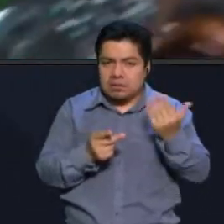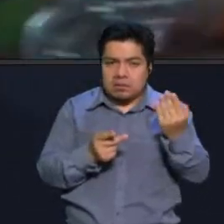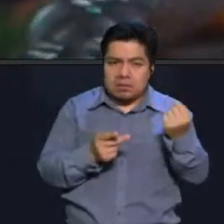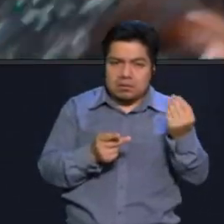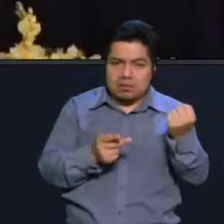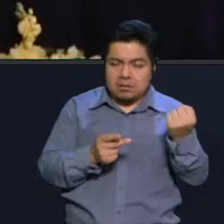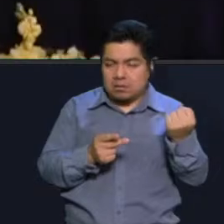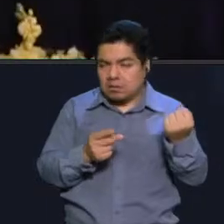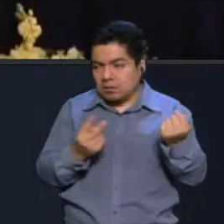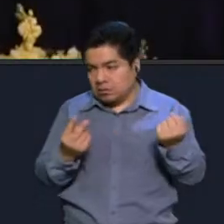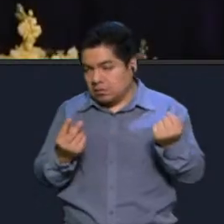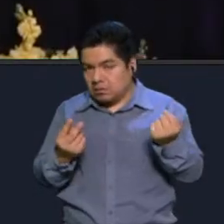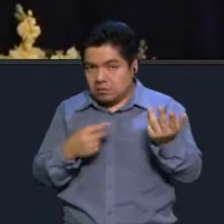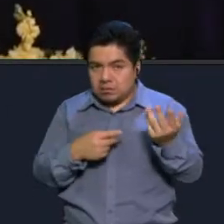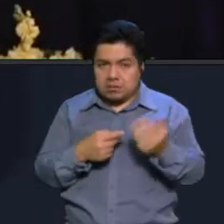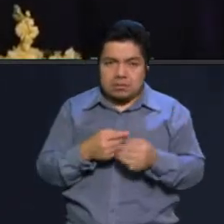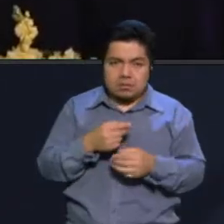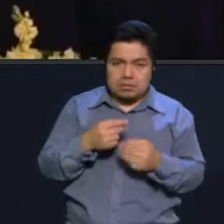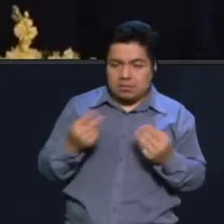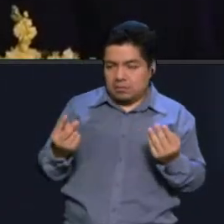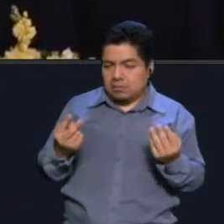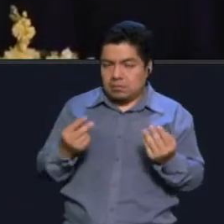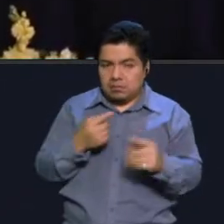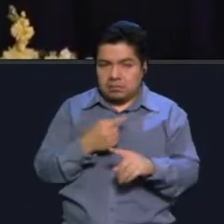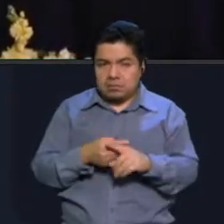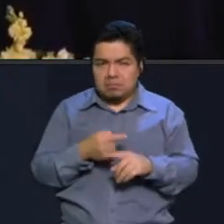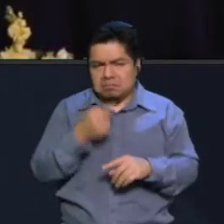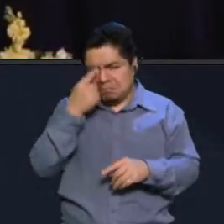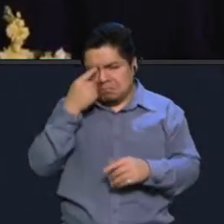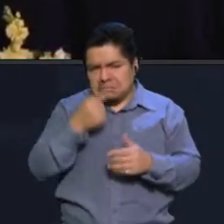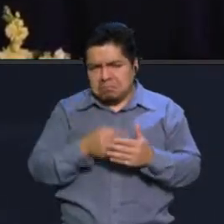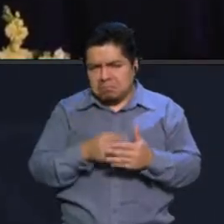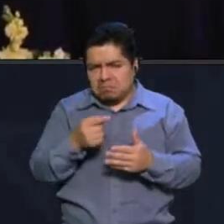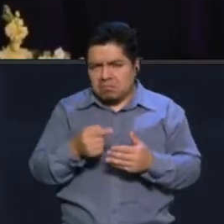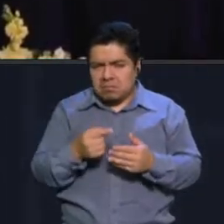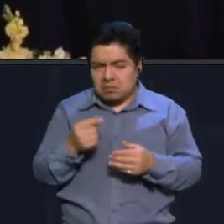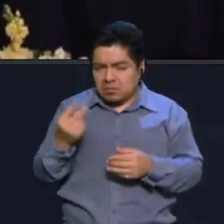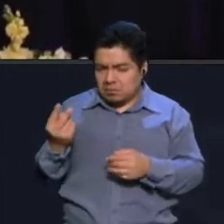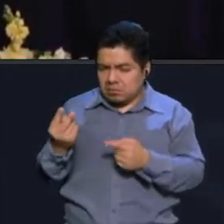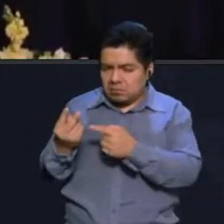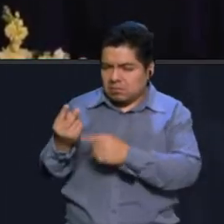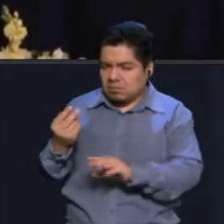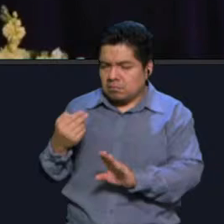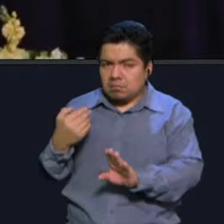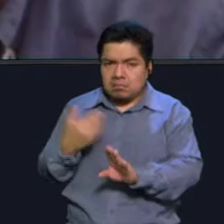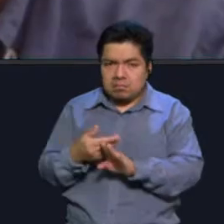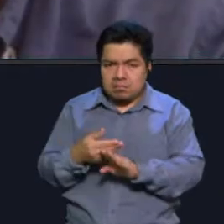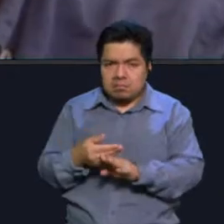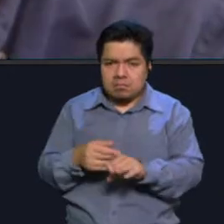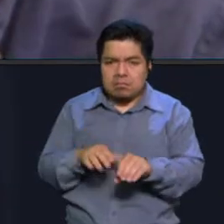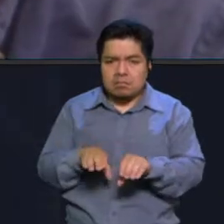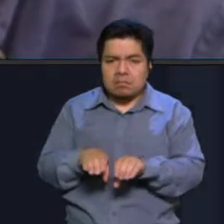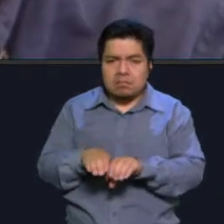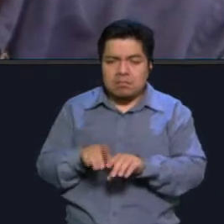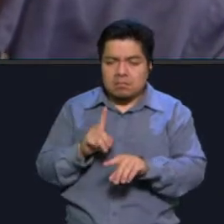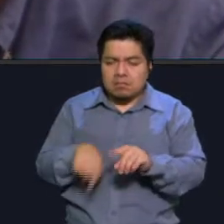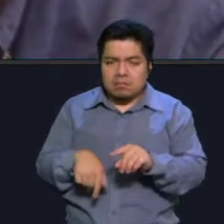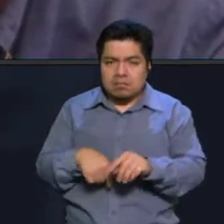9 preguntas a favor y 2 en contra. Pero ¿qué crees? Que esas 2 en contra hablaban de